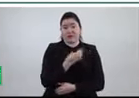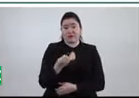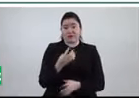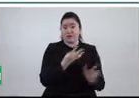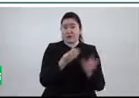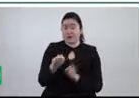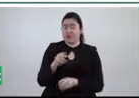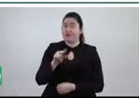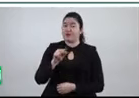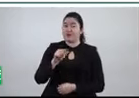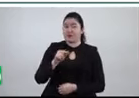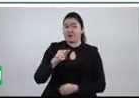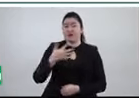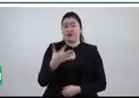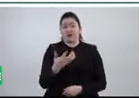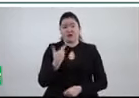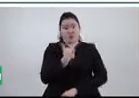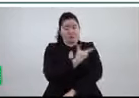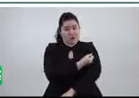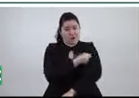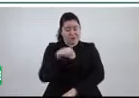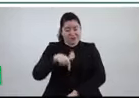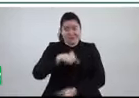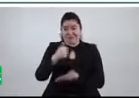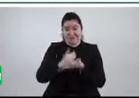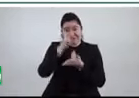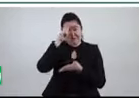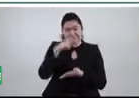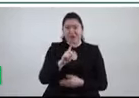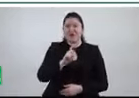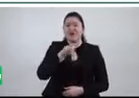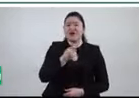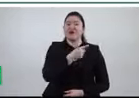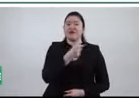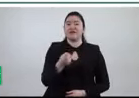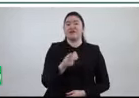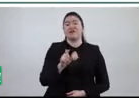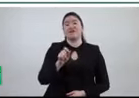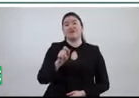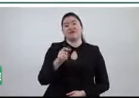753.975 vacunas en la Ciudad de México, es decir,